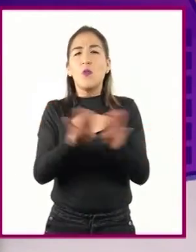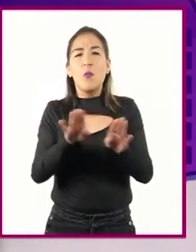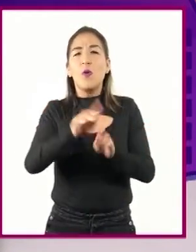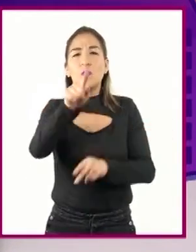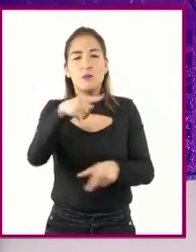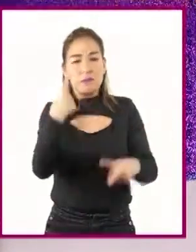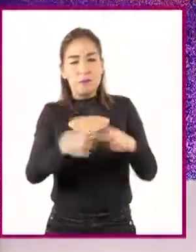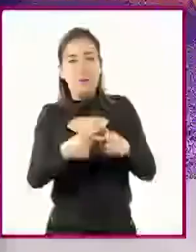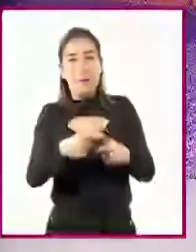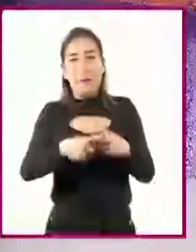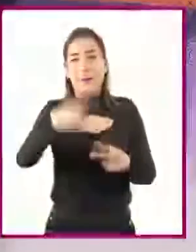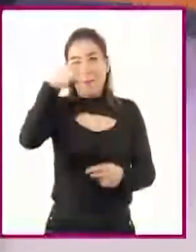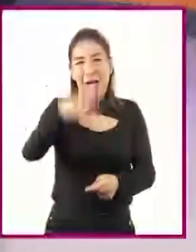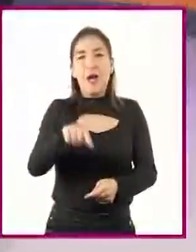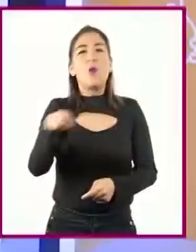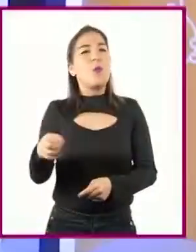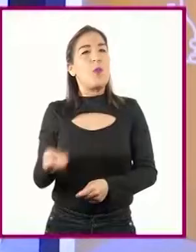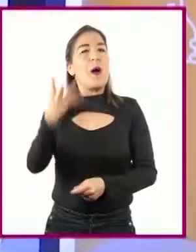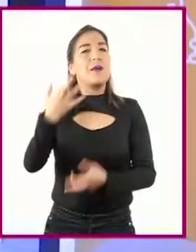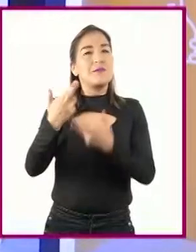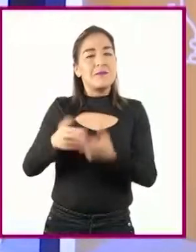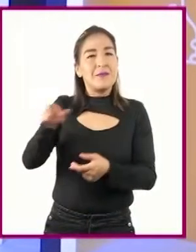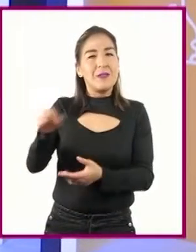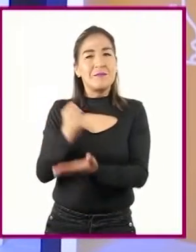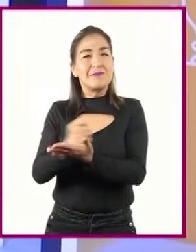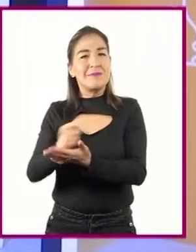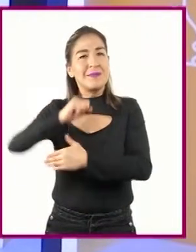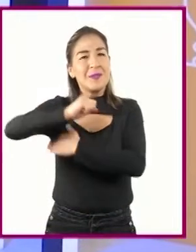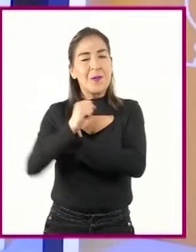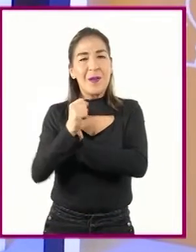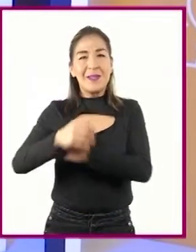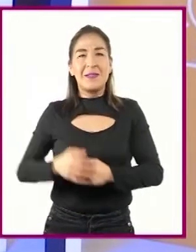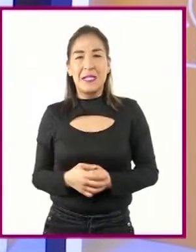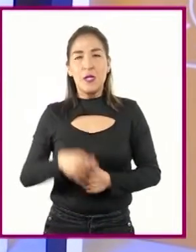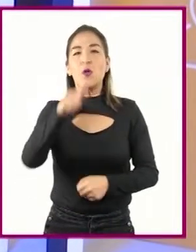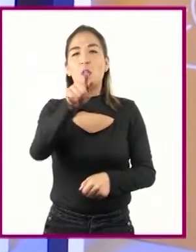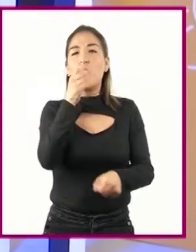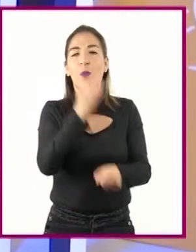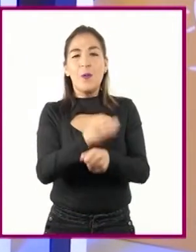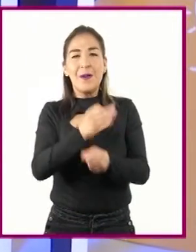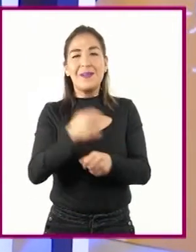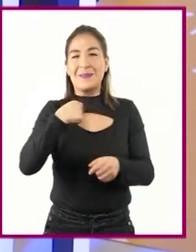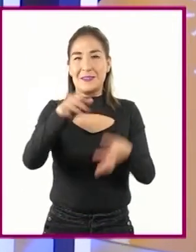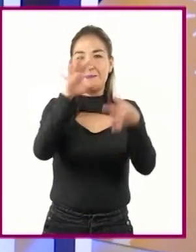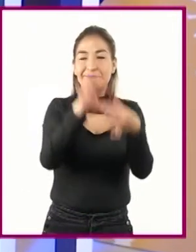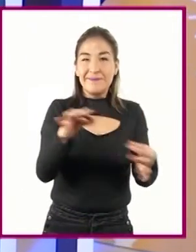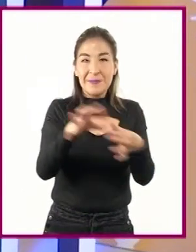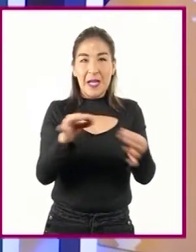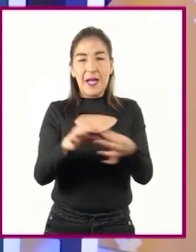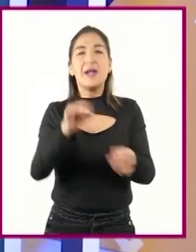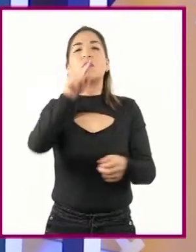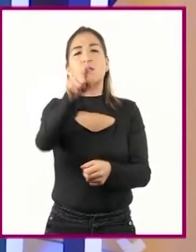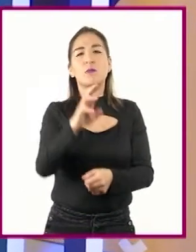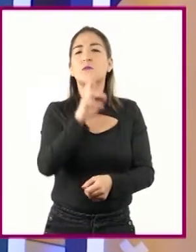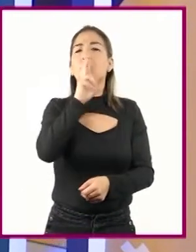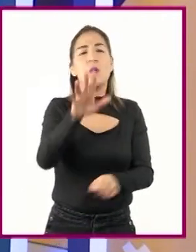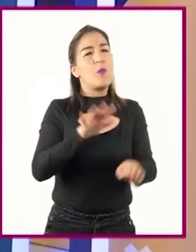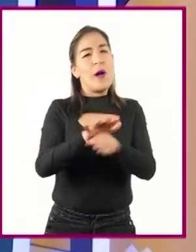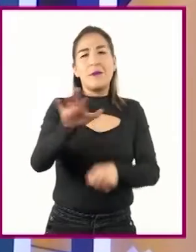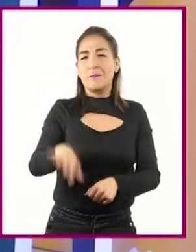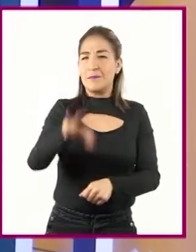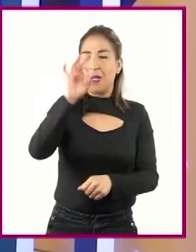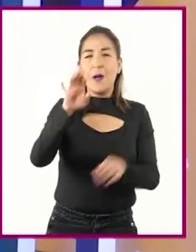calcular el dinero que le sobró? Tomen como base la situación que describo y elijan la operación que